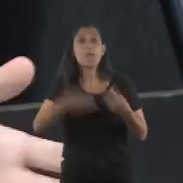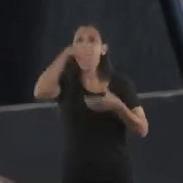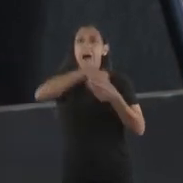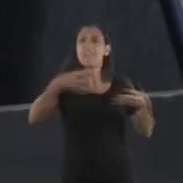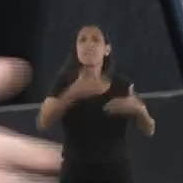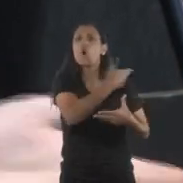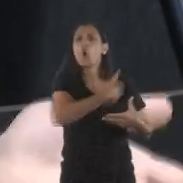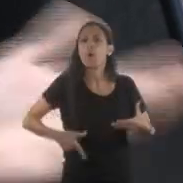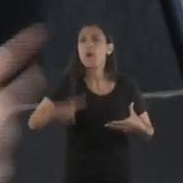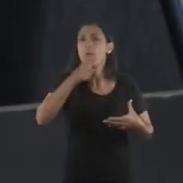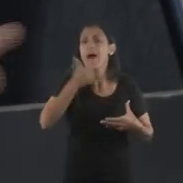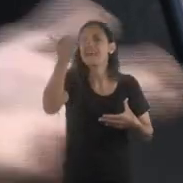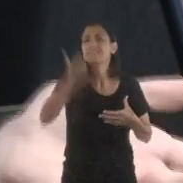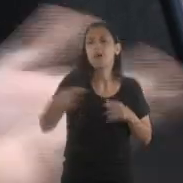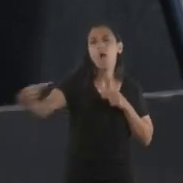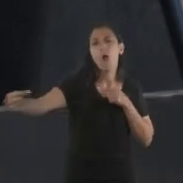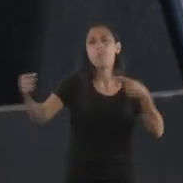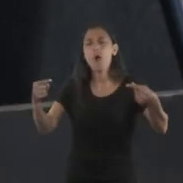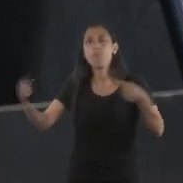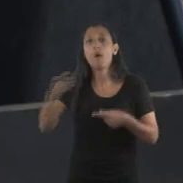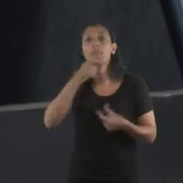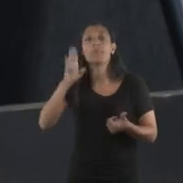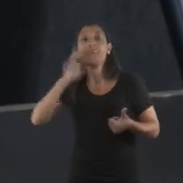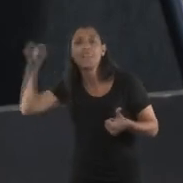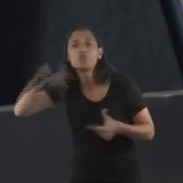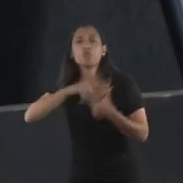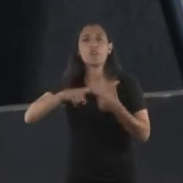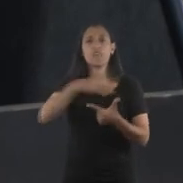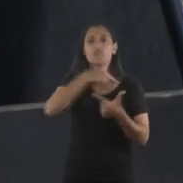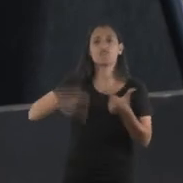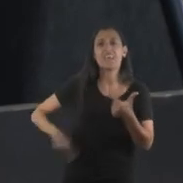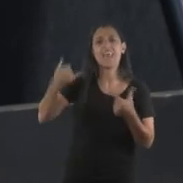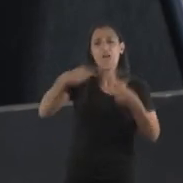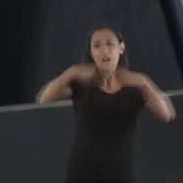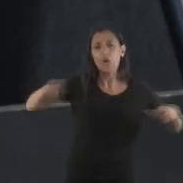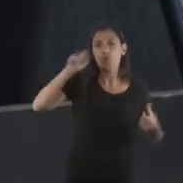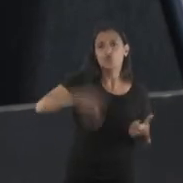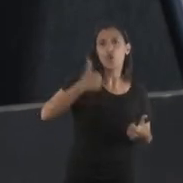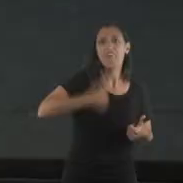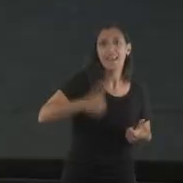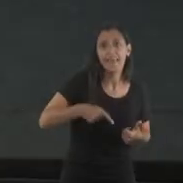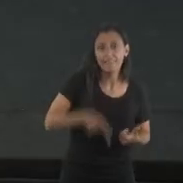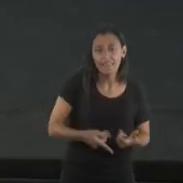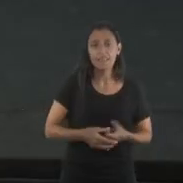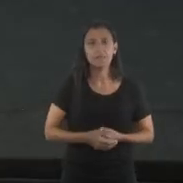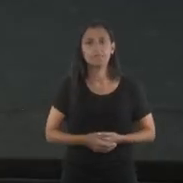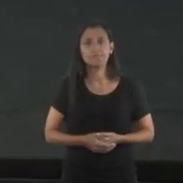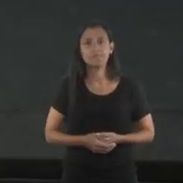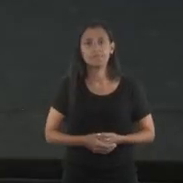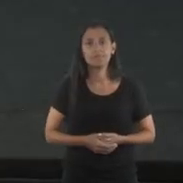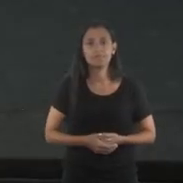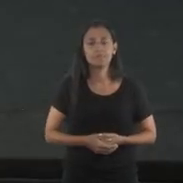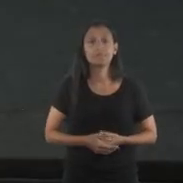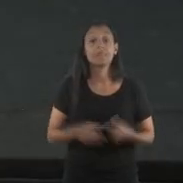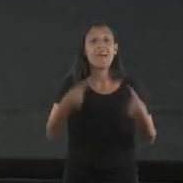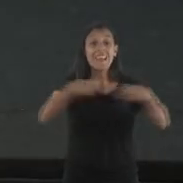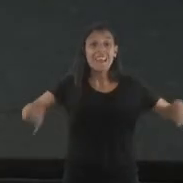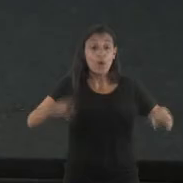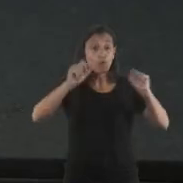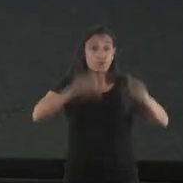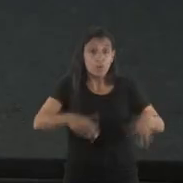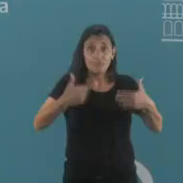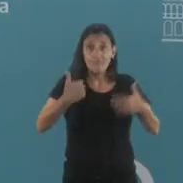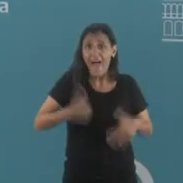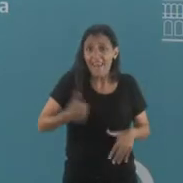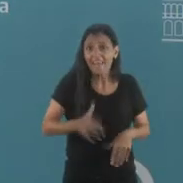esto que parece una disputa ya entre China, Estados Unidos, de los recursos naturales aquí en la región. Gracias. Los recursos naturales de la